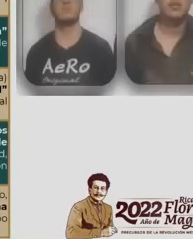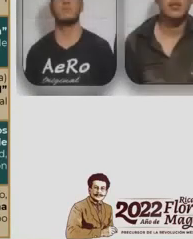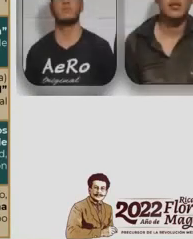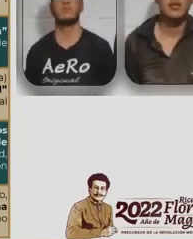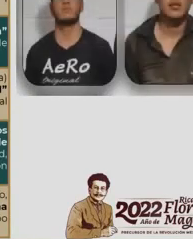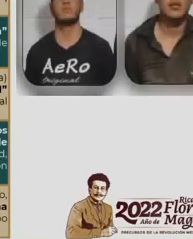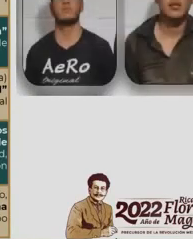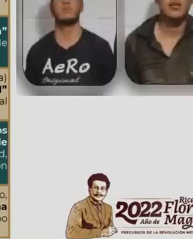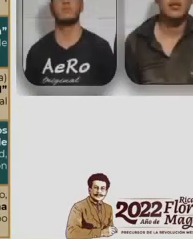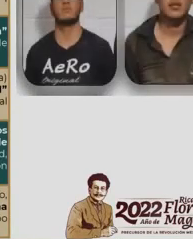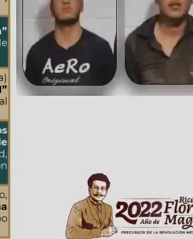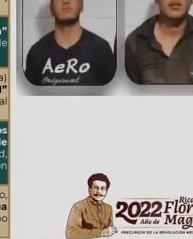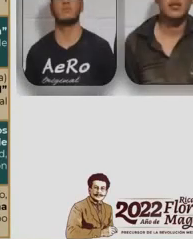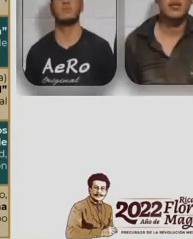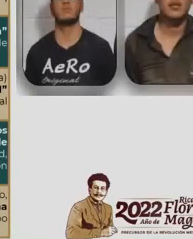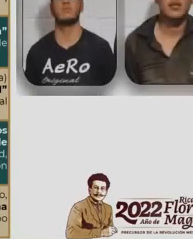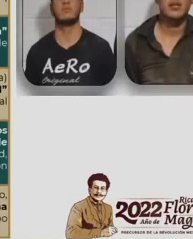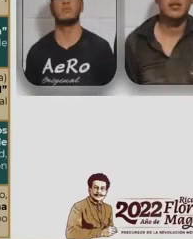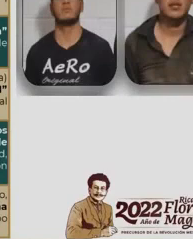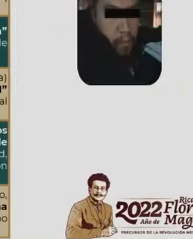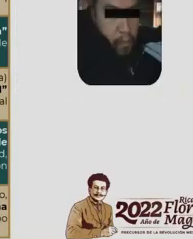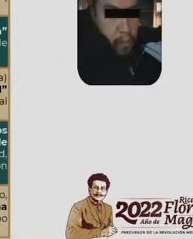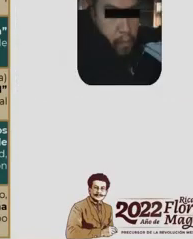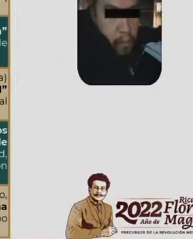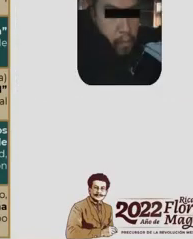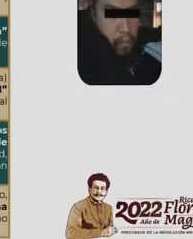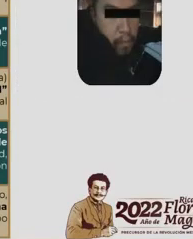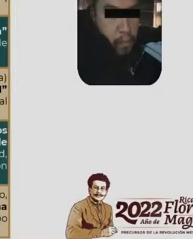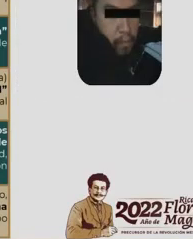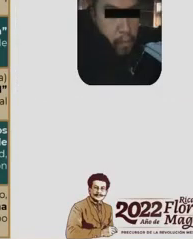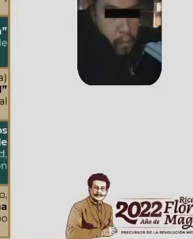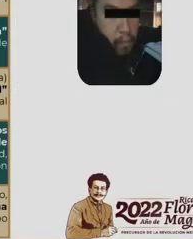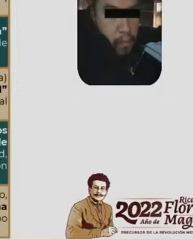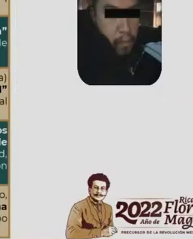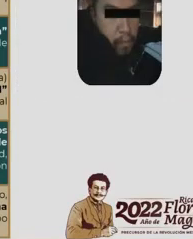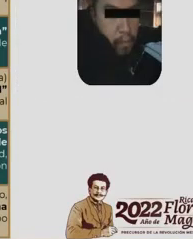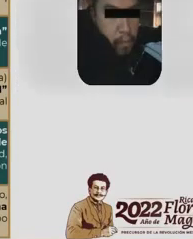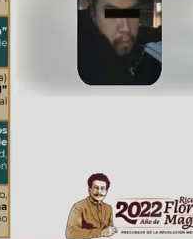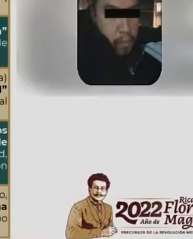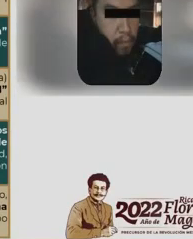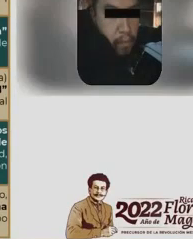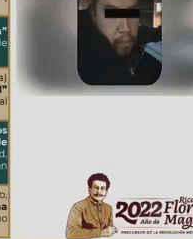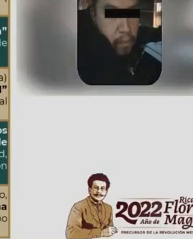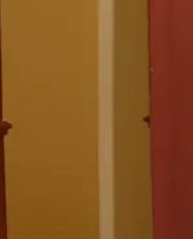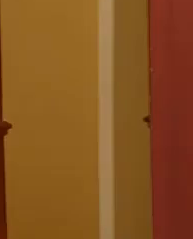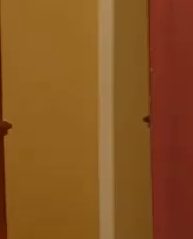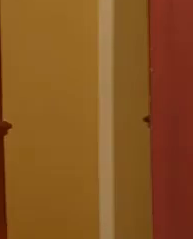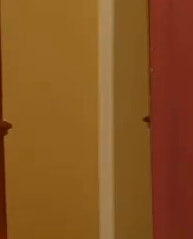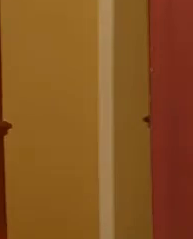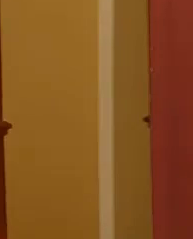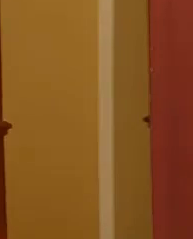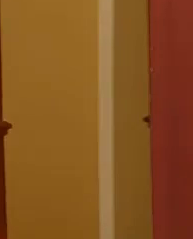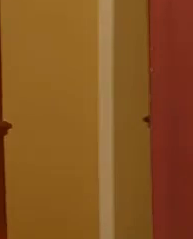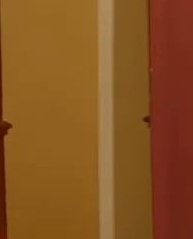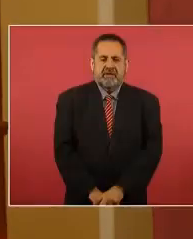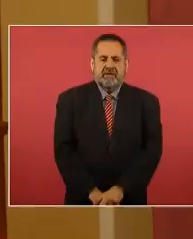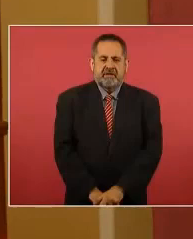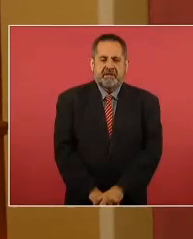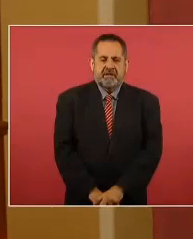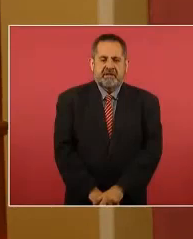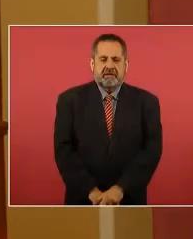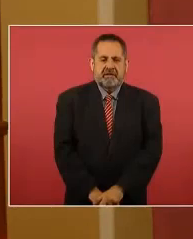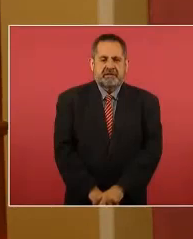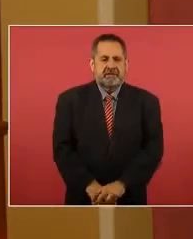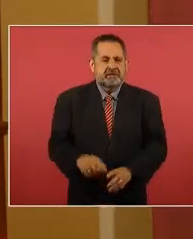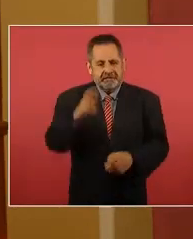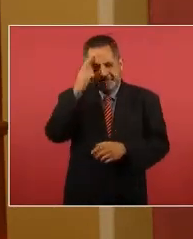con el sueco con el que asesinó a los a los sacerdotes jesuitas al